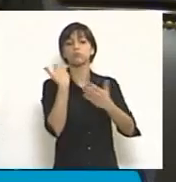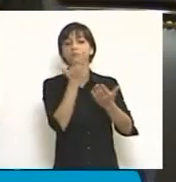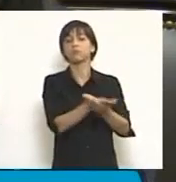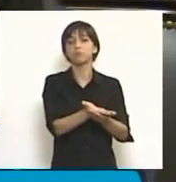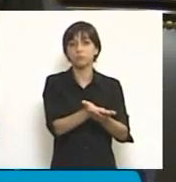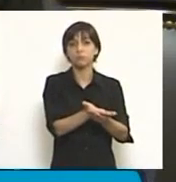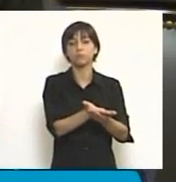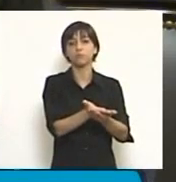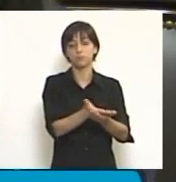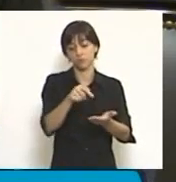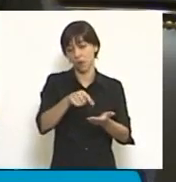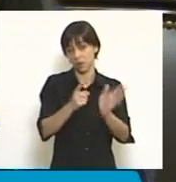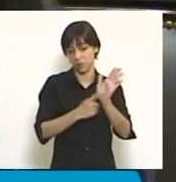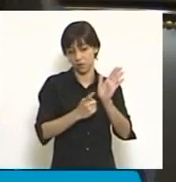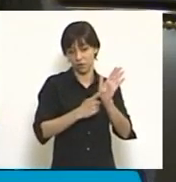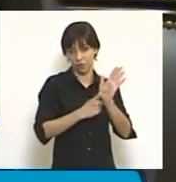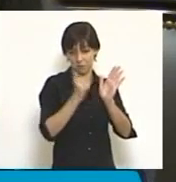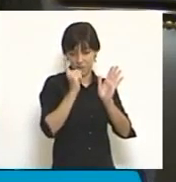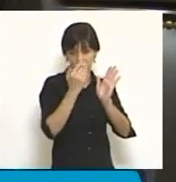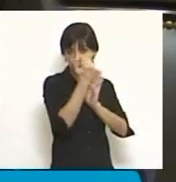de este código